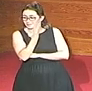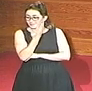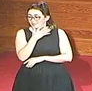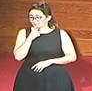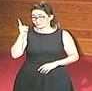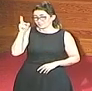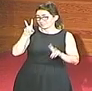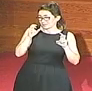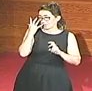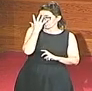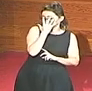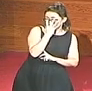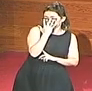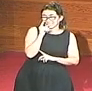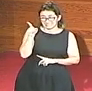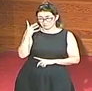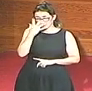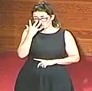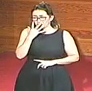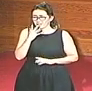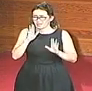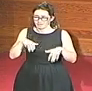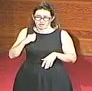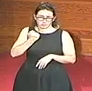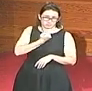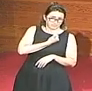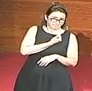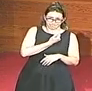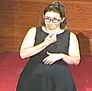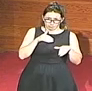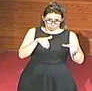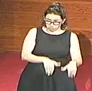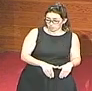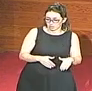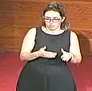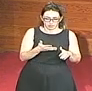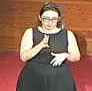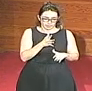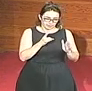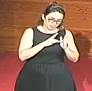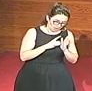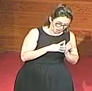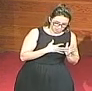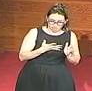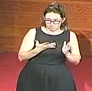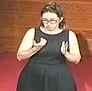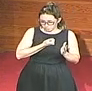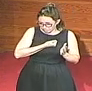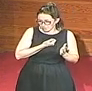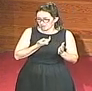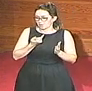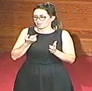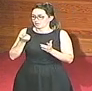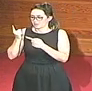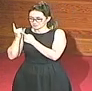los medios. Esto nos está matando también. La precariedad nos mata, las demandas nos matan y la desconfianza ciudadana también. En